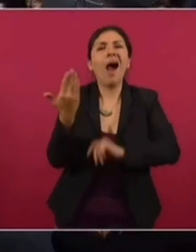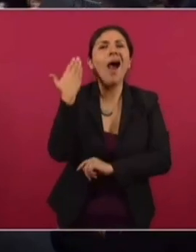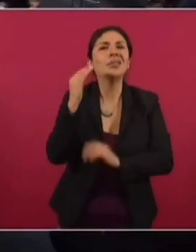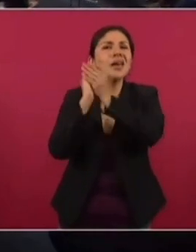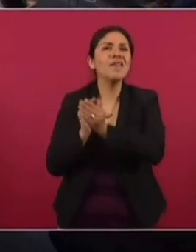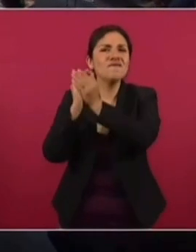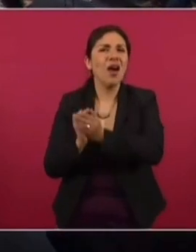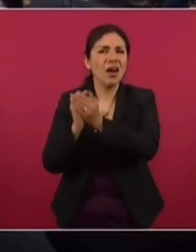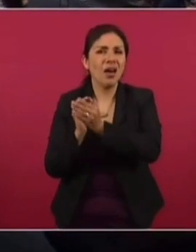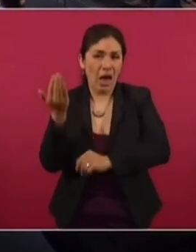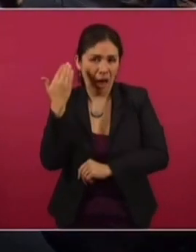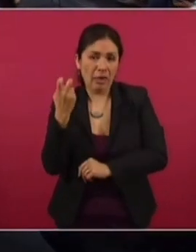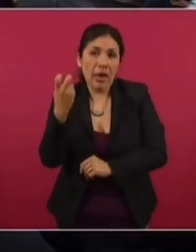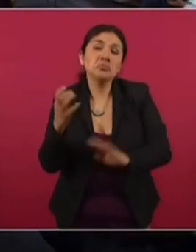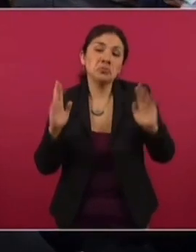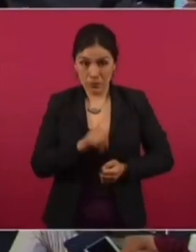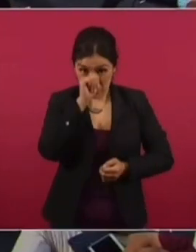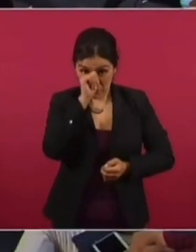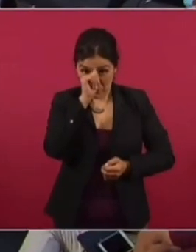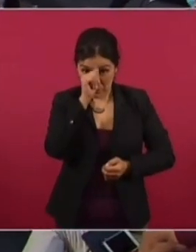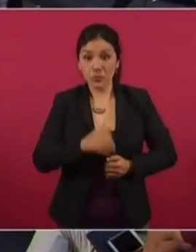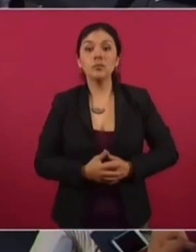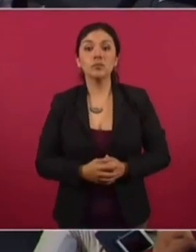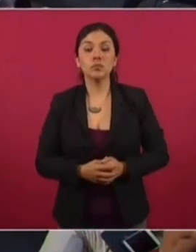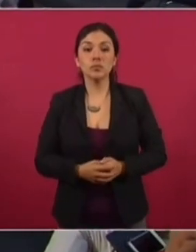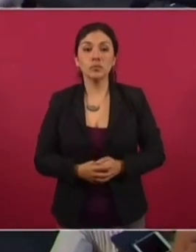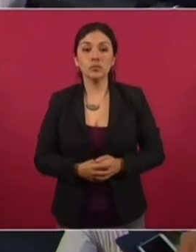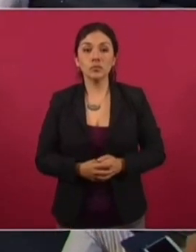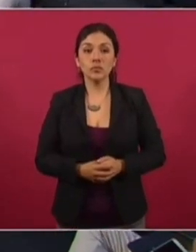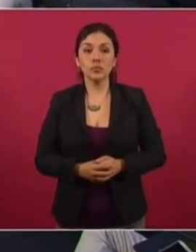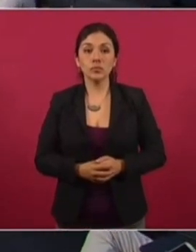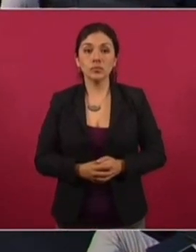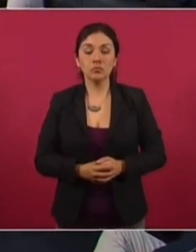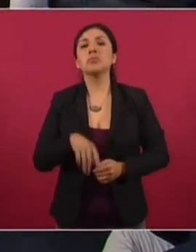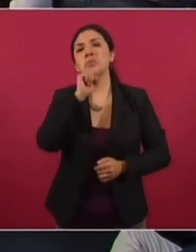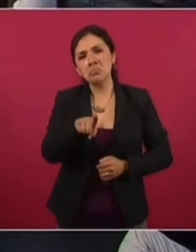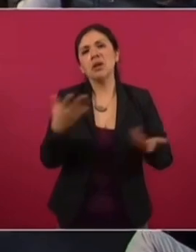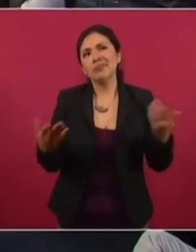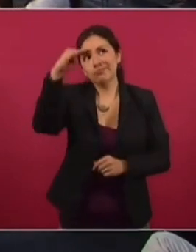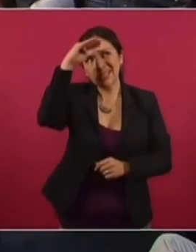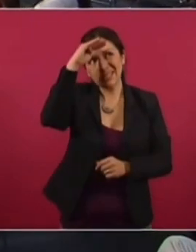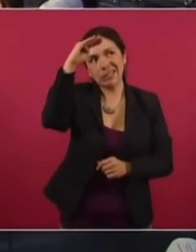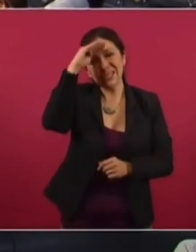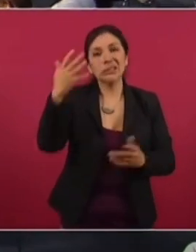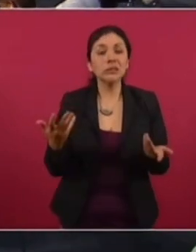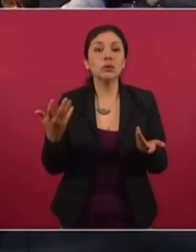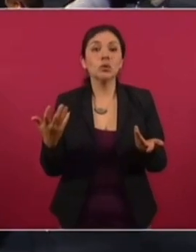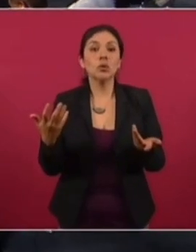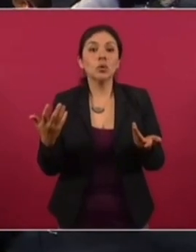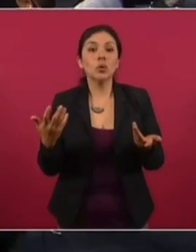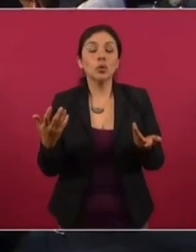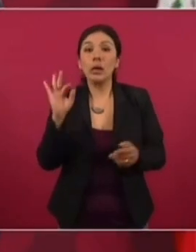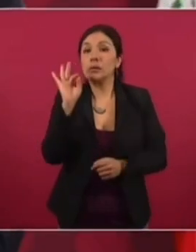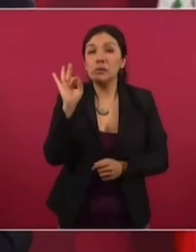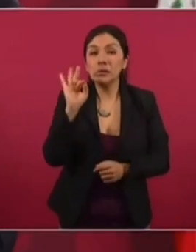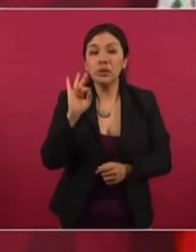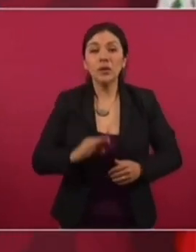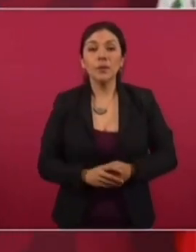rifa. Eso nos ayudó mucho. He estado también pensando, o sea, de si